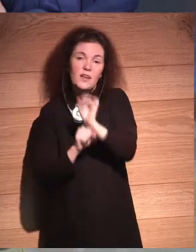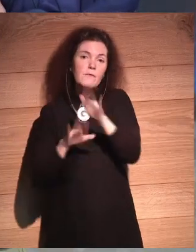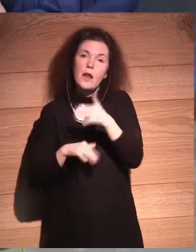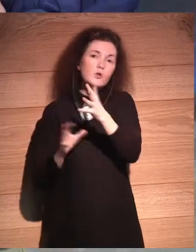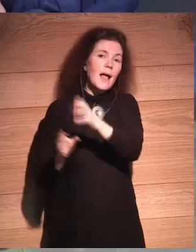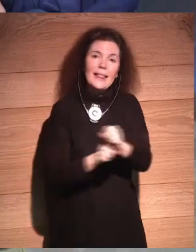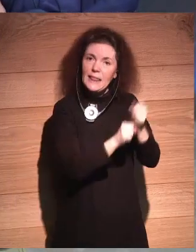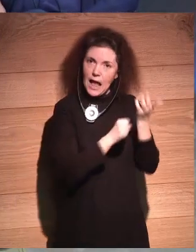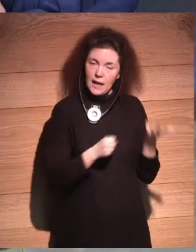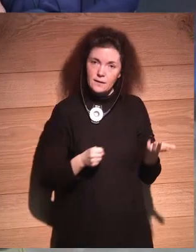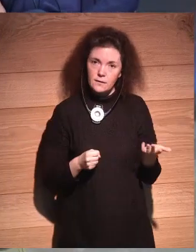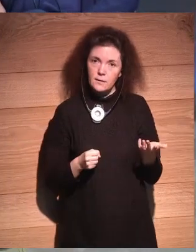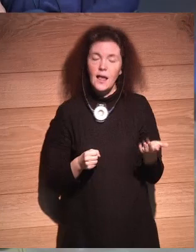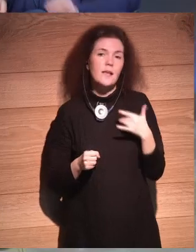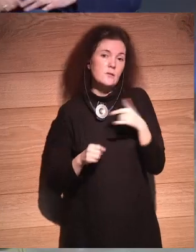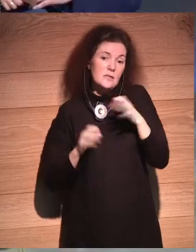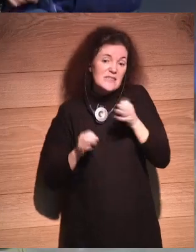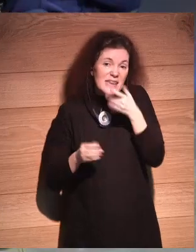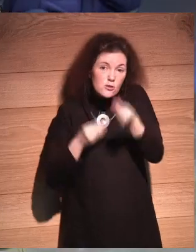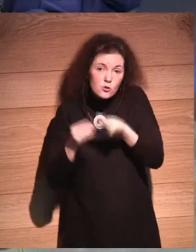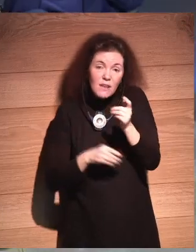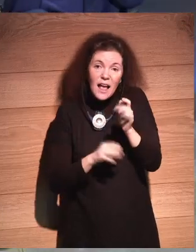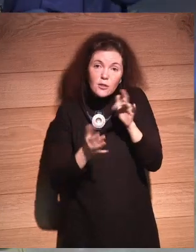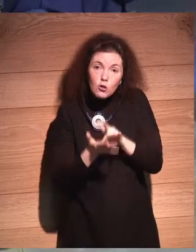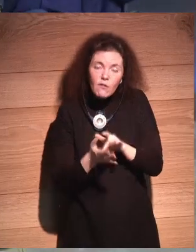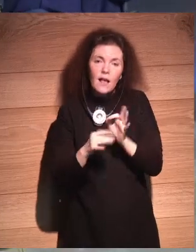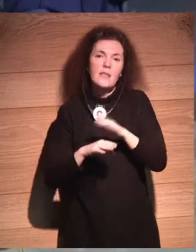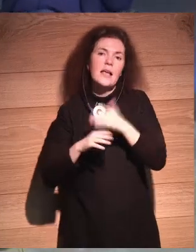Y yo creo que esto sería el final de la humanidad.